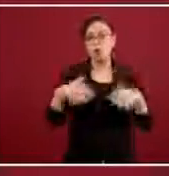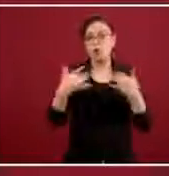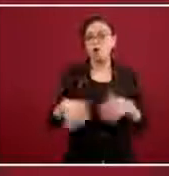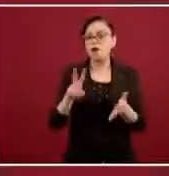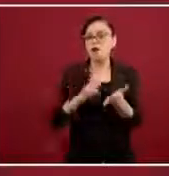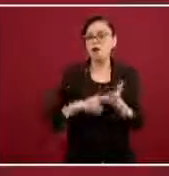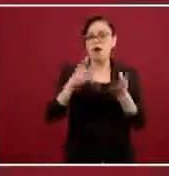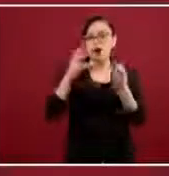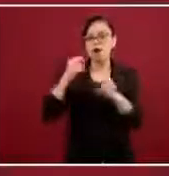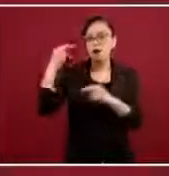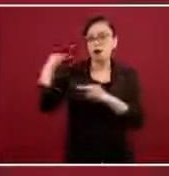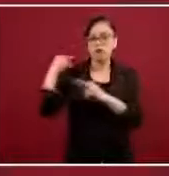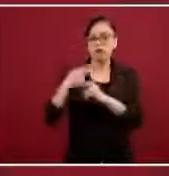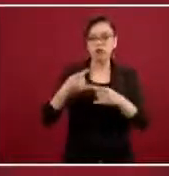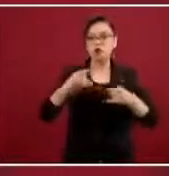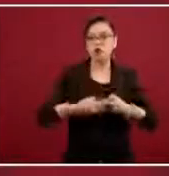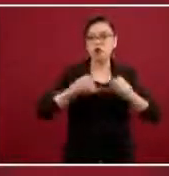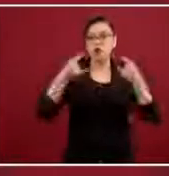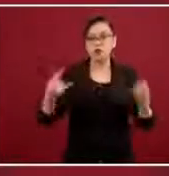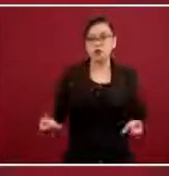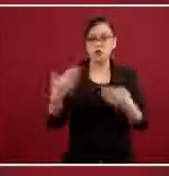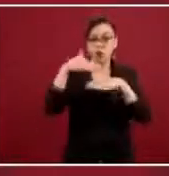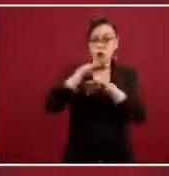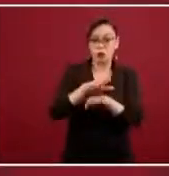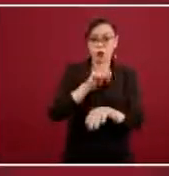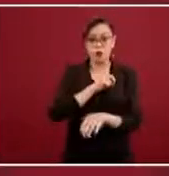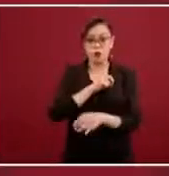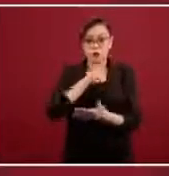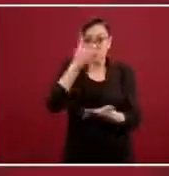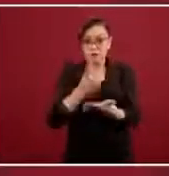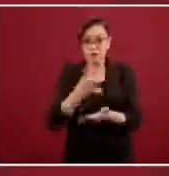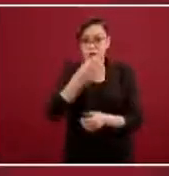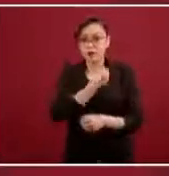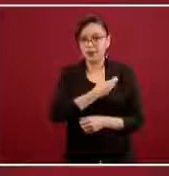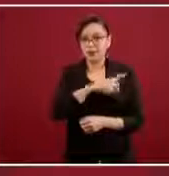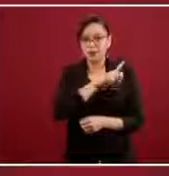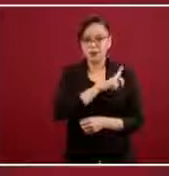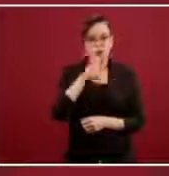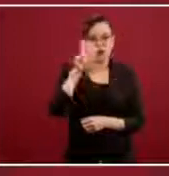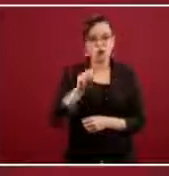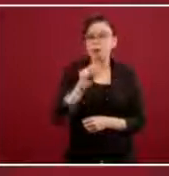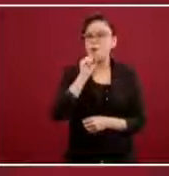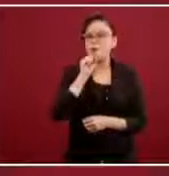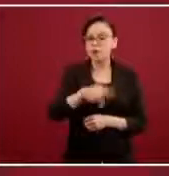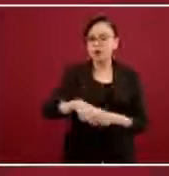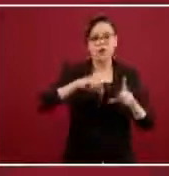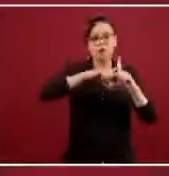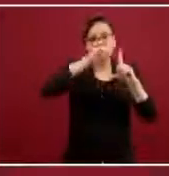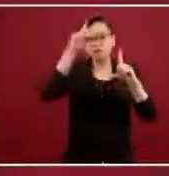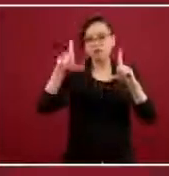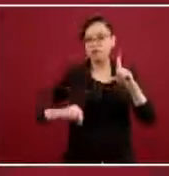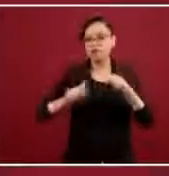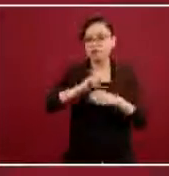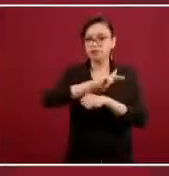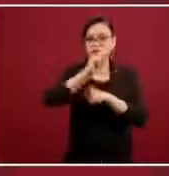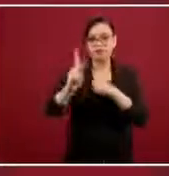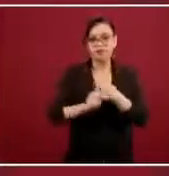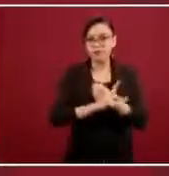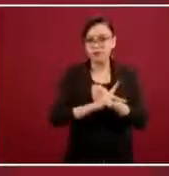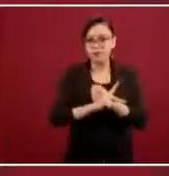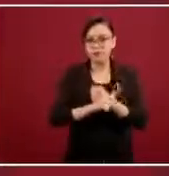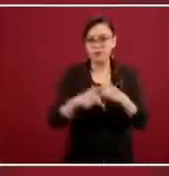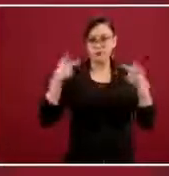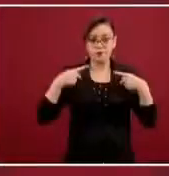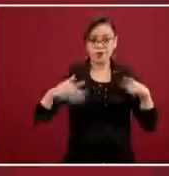sistema no solamente de salud, sino el sistema país se ve confrontado a un momento de